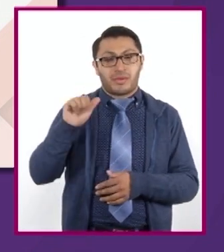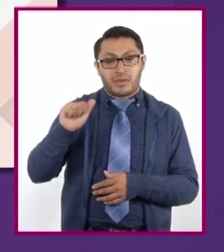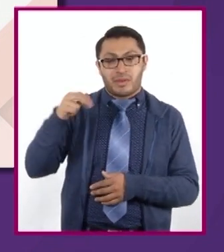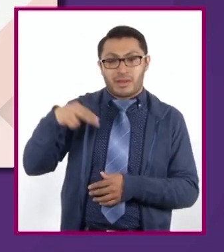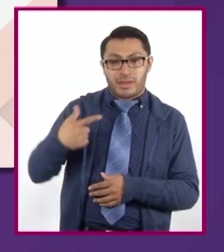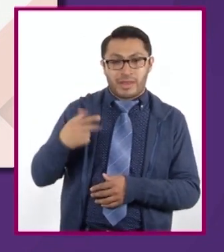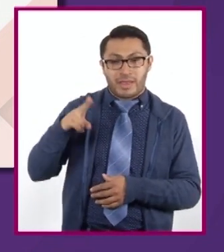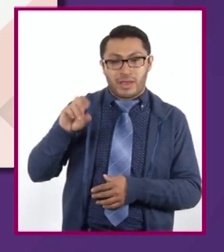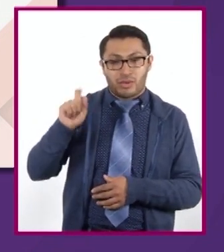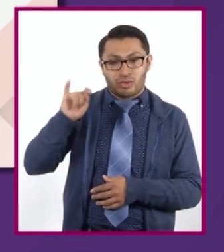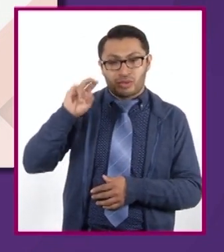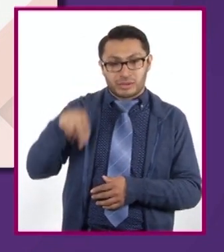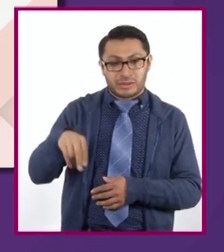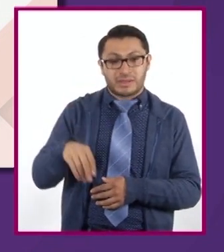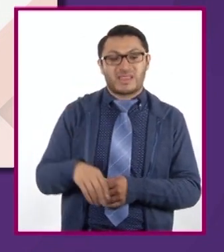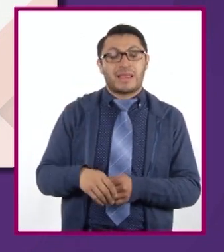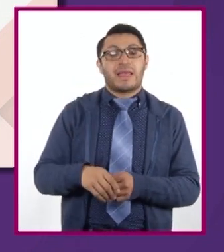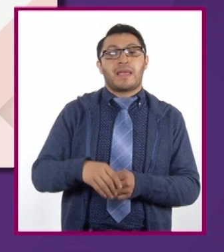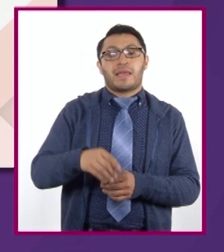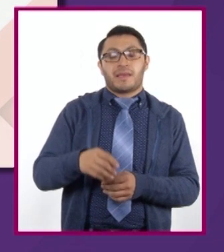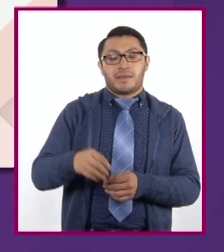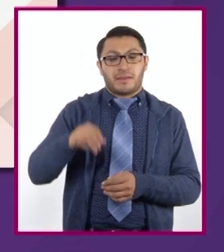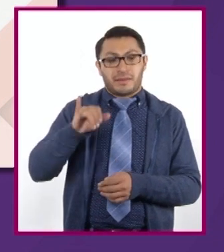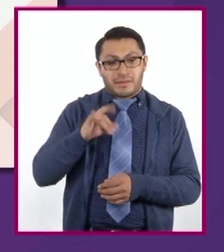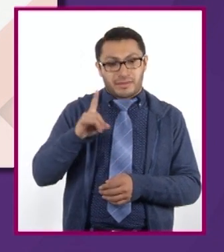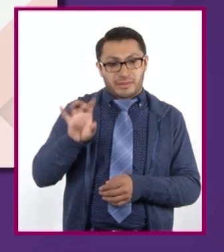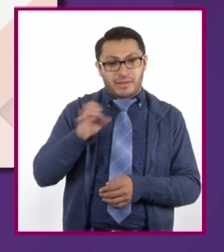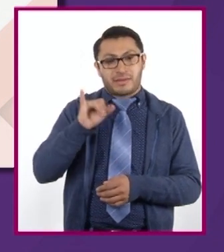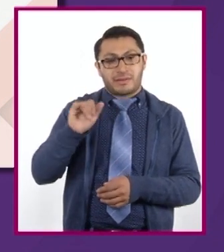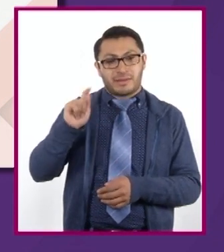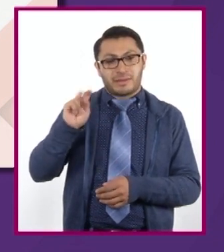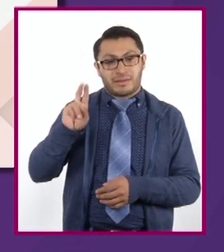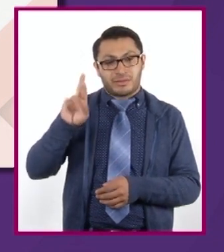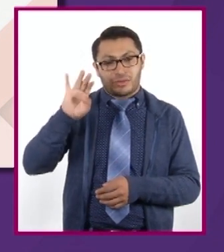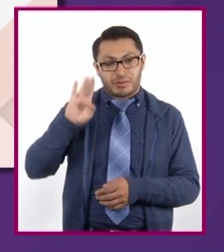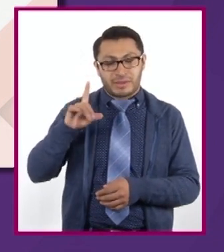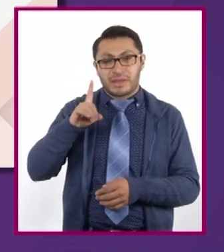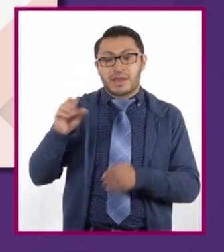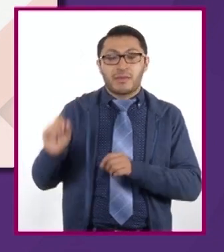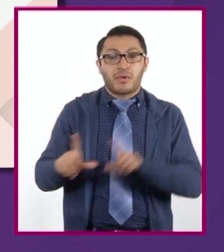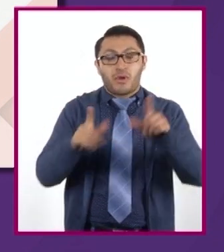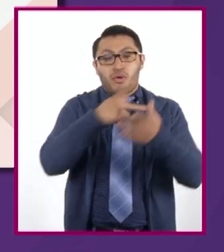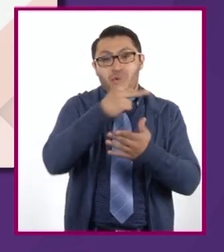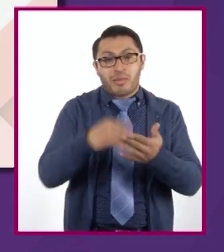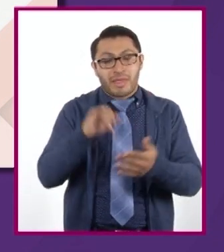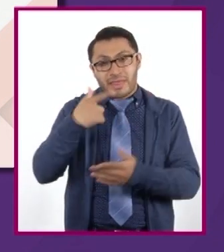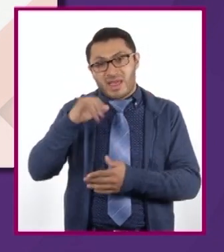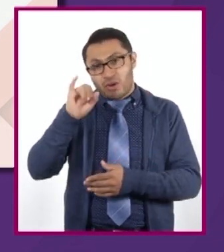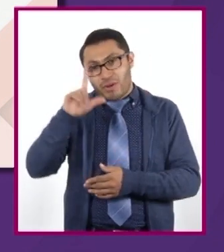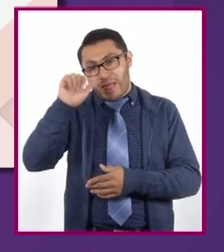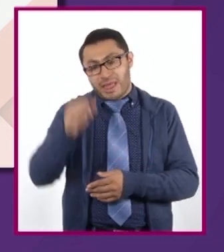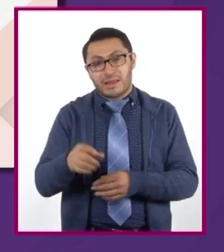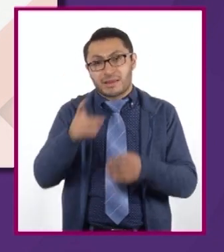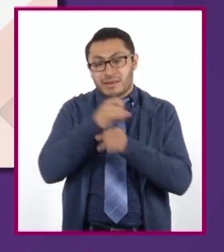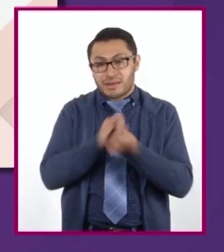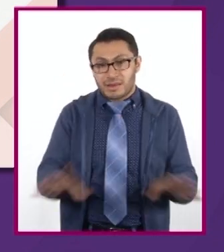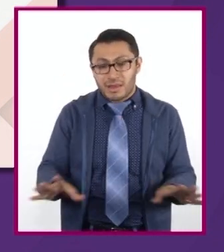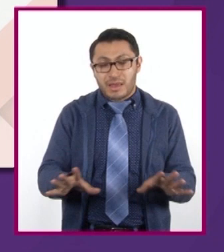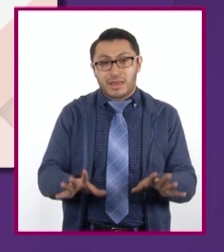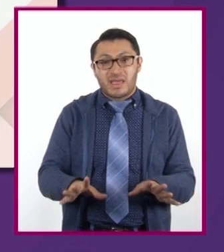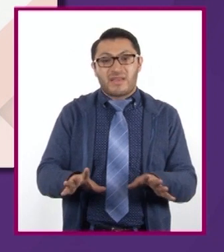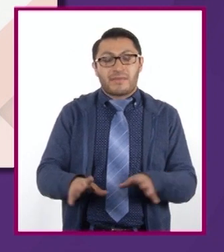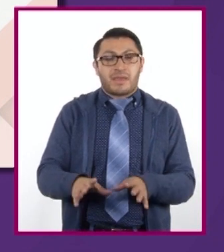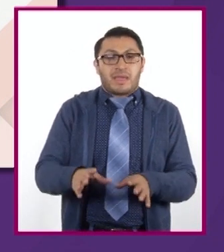de Iturbide promulgó el Plan de Iguala, con el cual declaró independiente a la Nueva España y unido a los